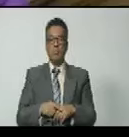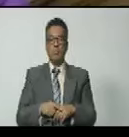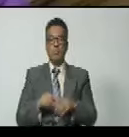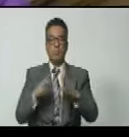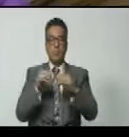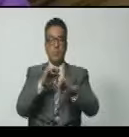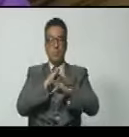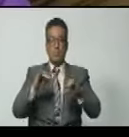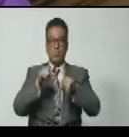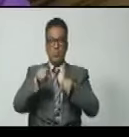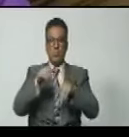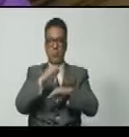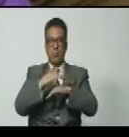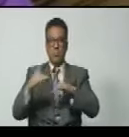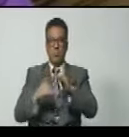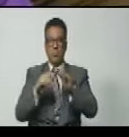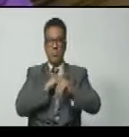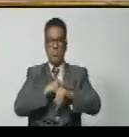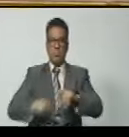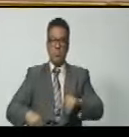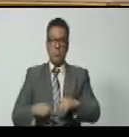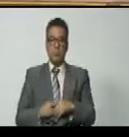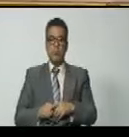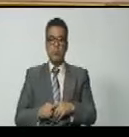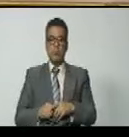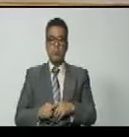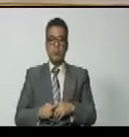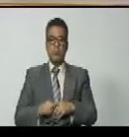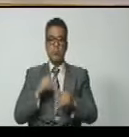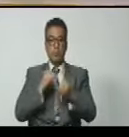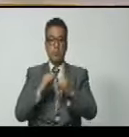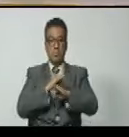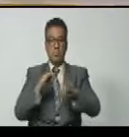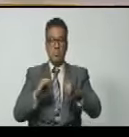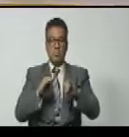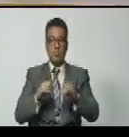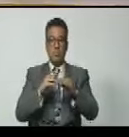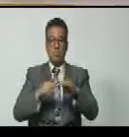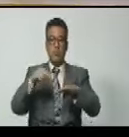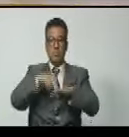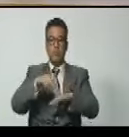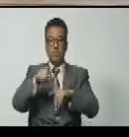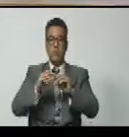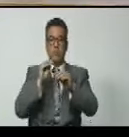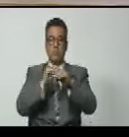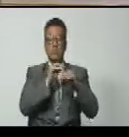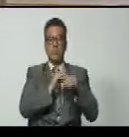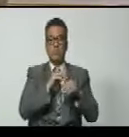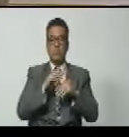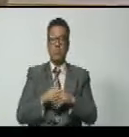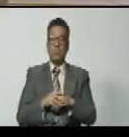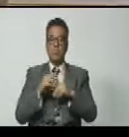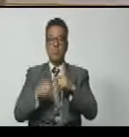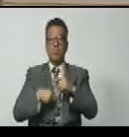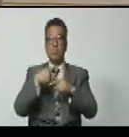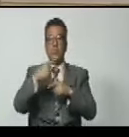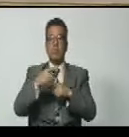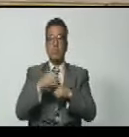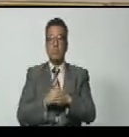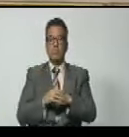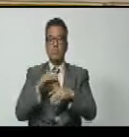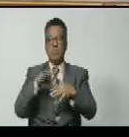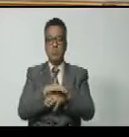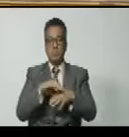Es todo, ciudadano vicepresidente. Agotada la materia, se levanta la sesión y se convoca para el